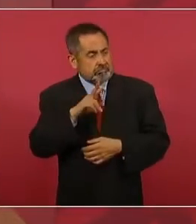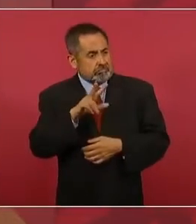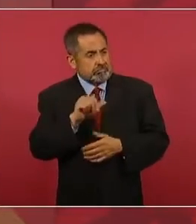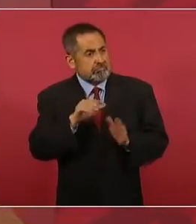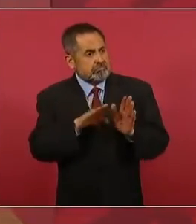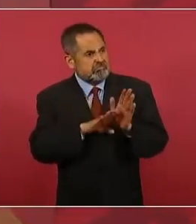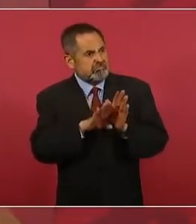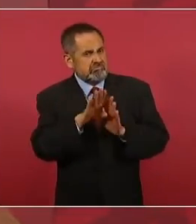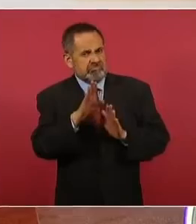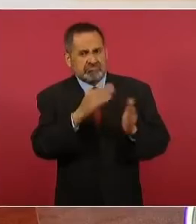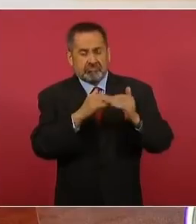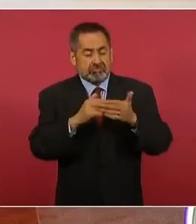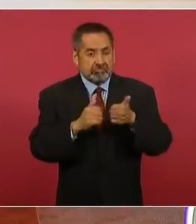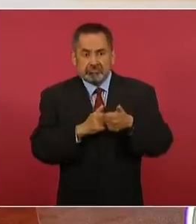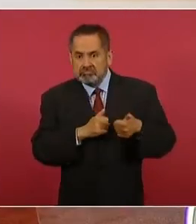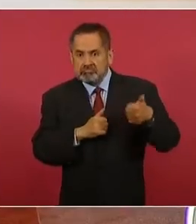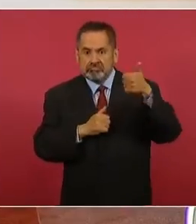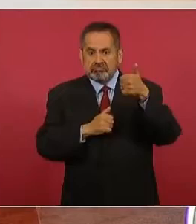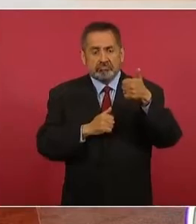Estaba arriba de Zedillo.